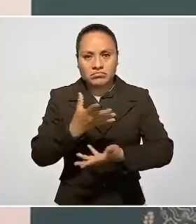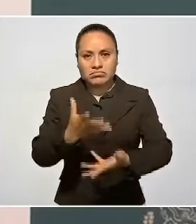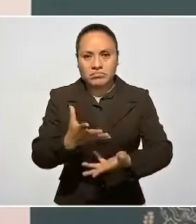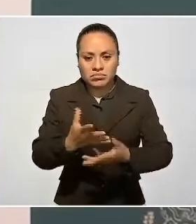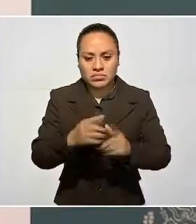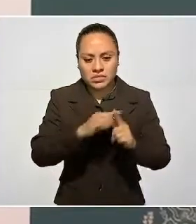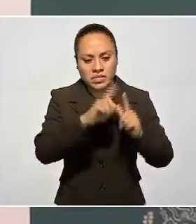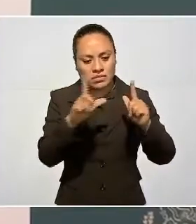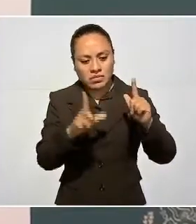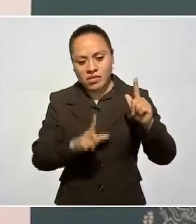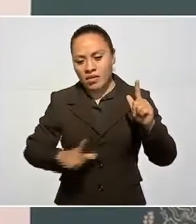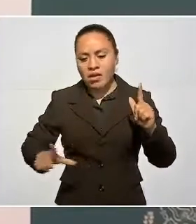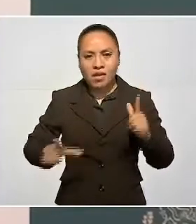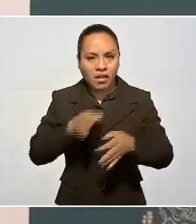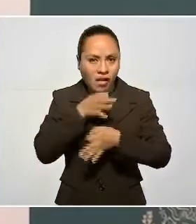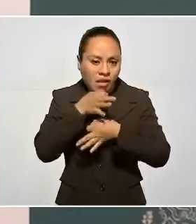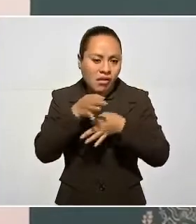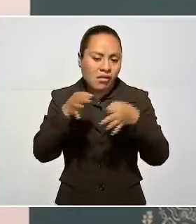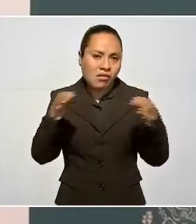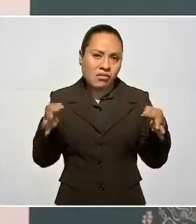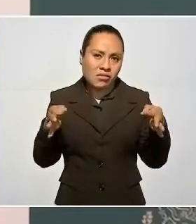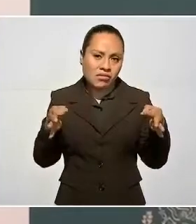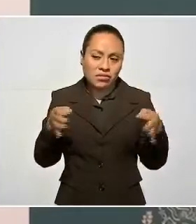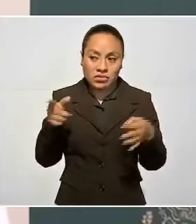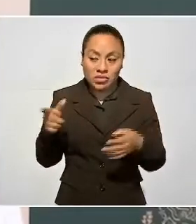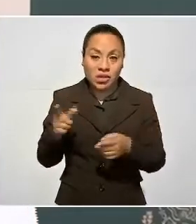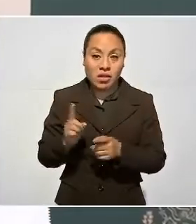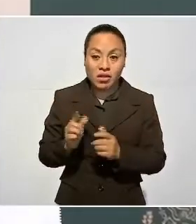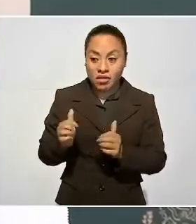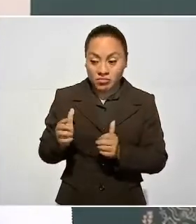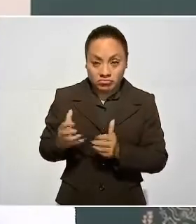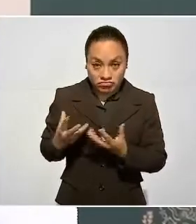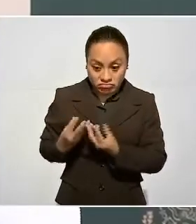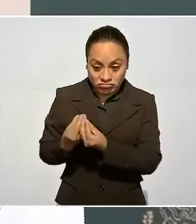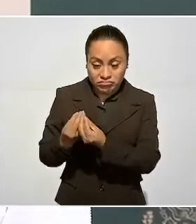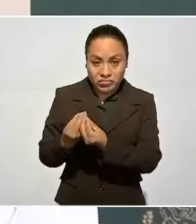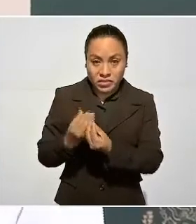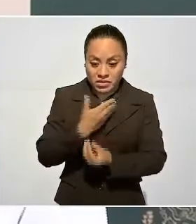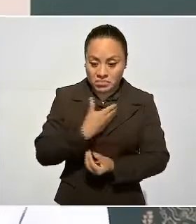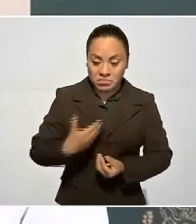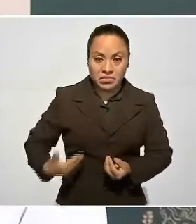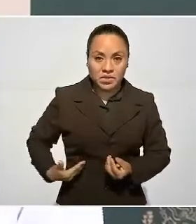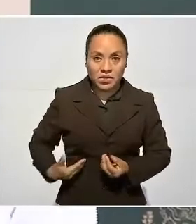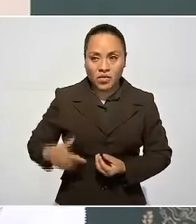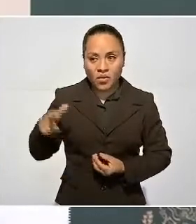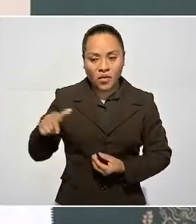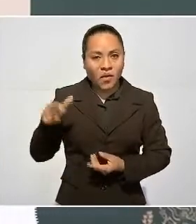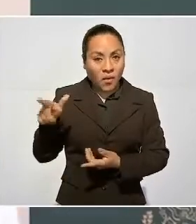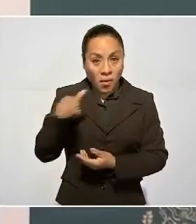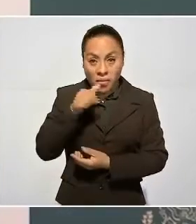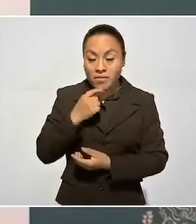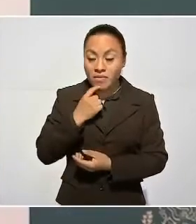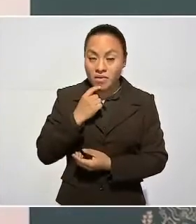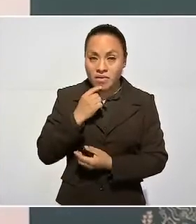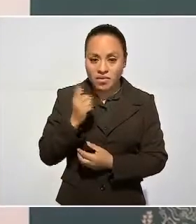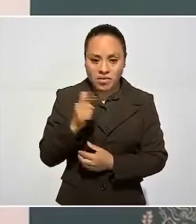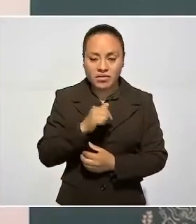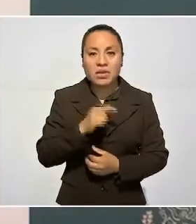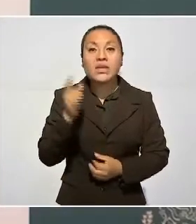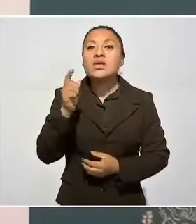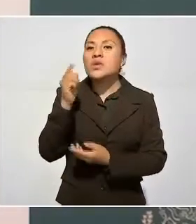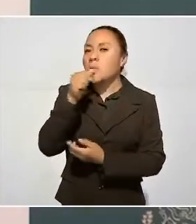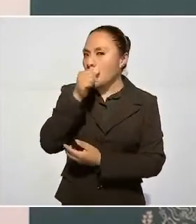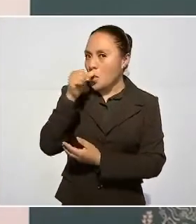nuestro presidente, que don Benito Juárez debe presidir hoy, más que